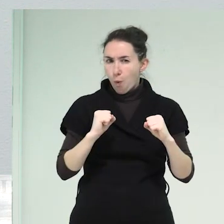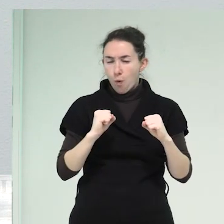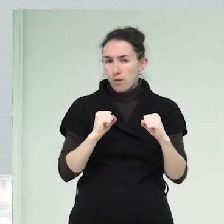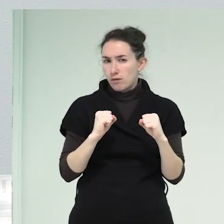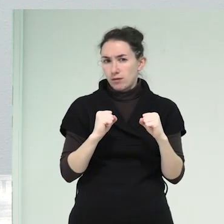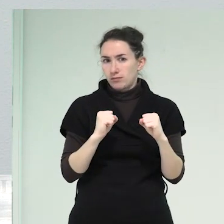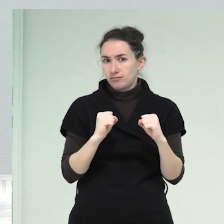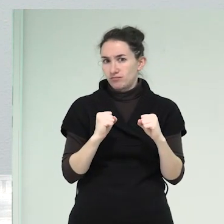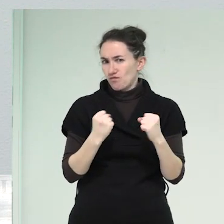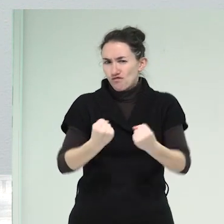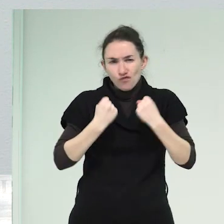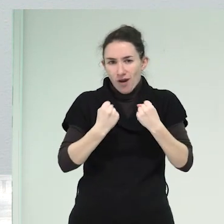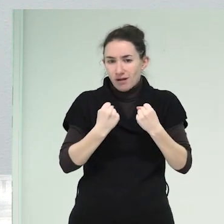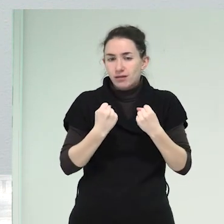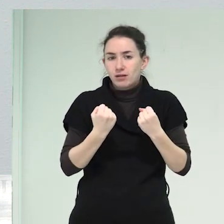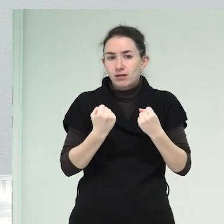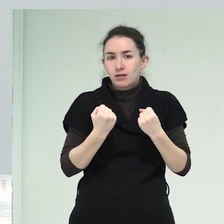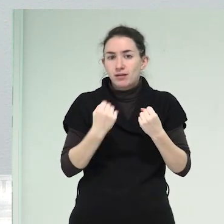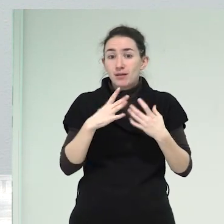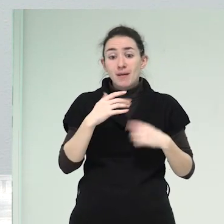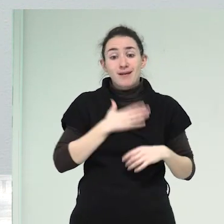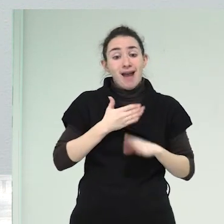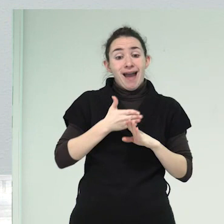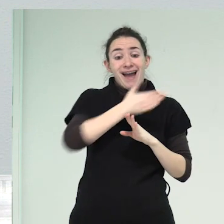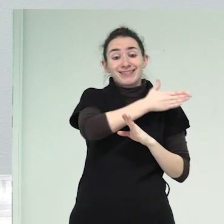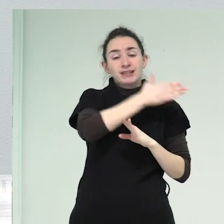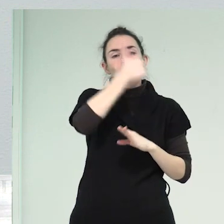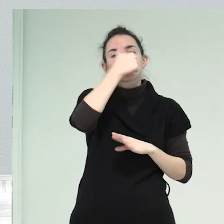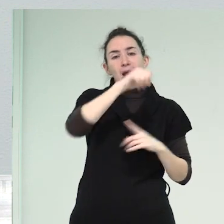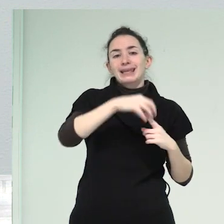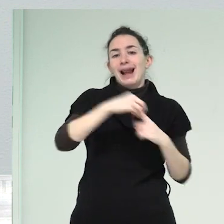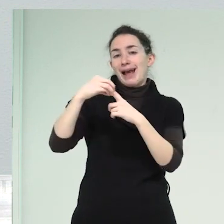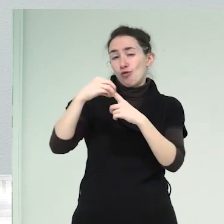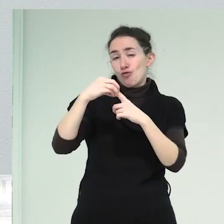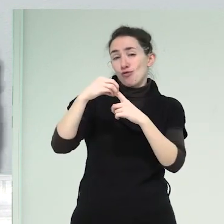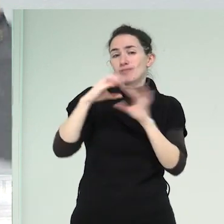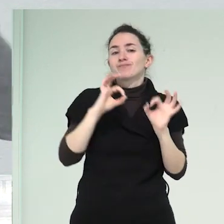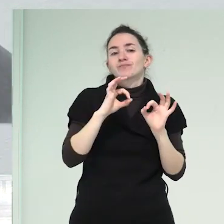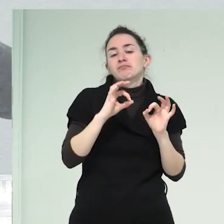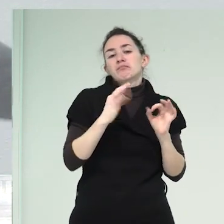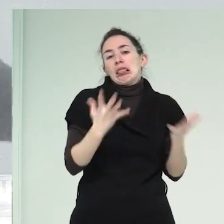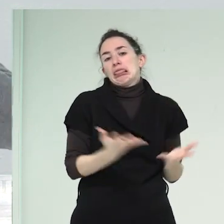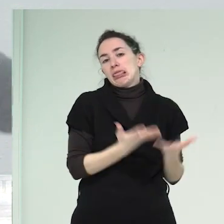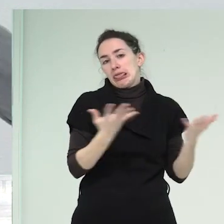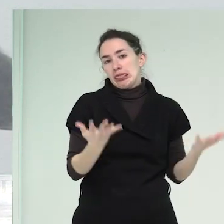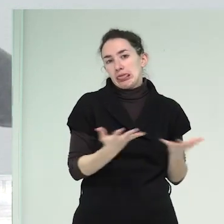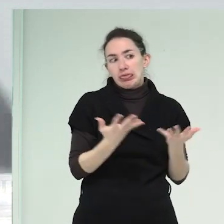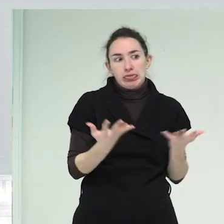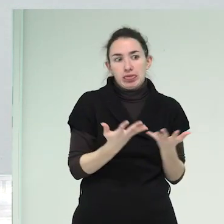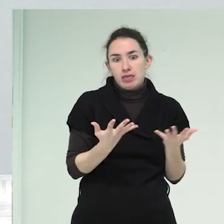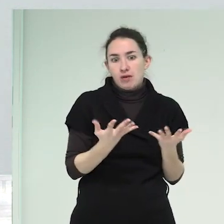el patriarcado de baja intensidad que existía en nuestros pueblos indígenas hizo un entronque así